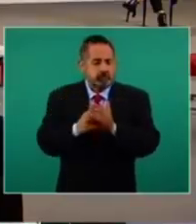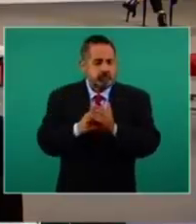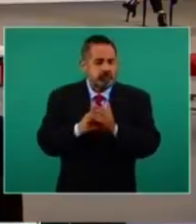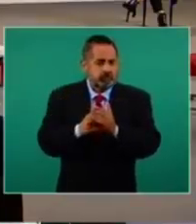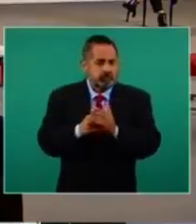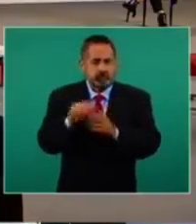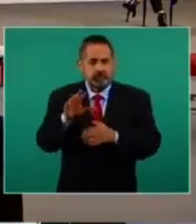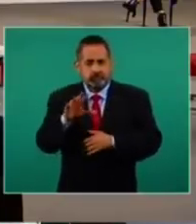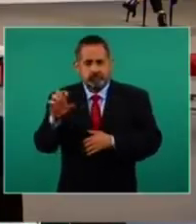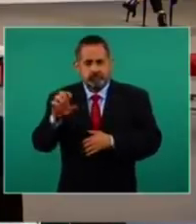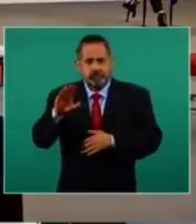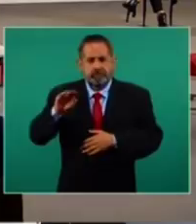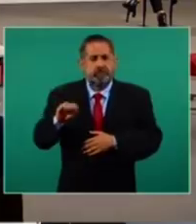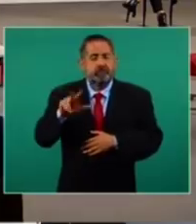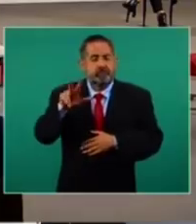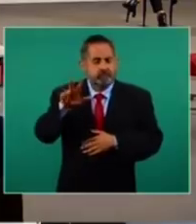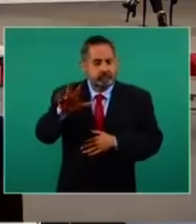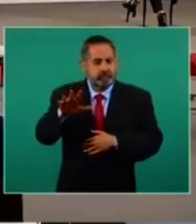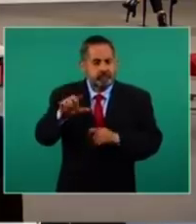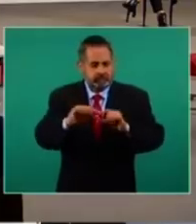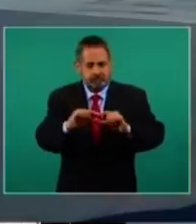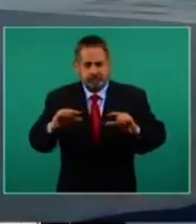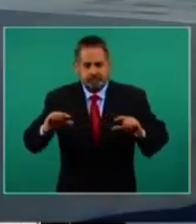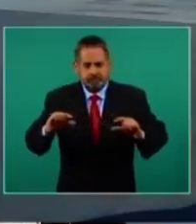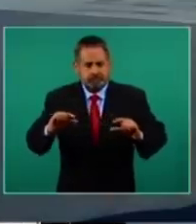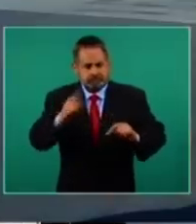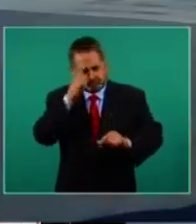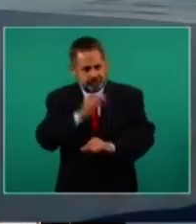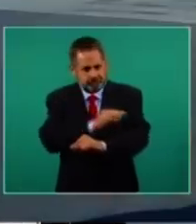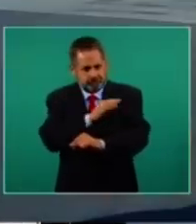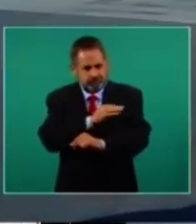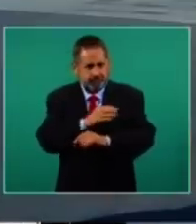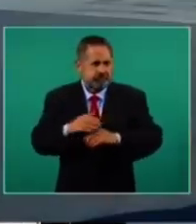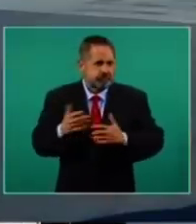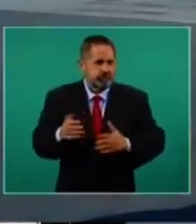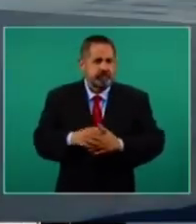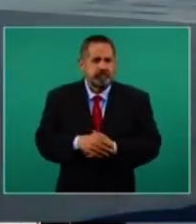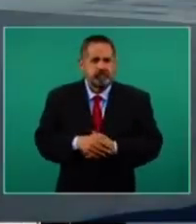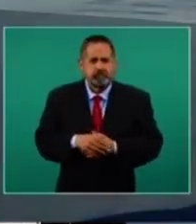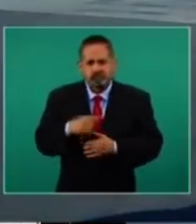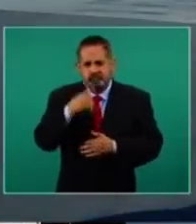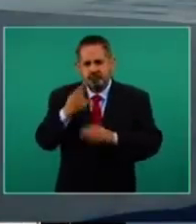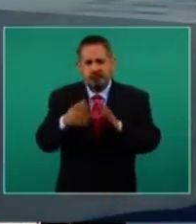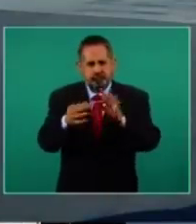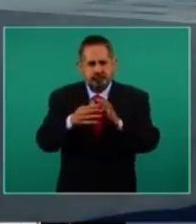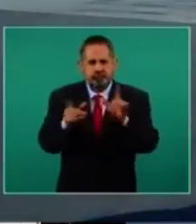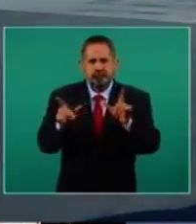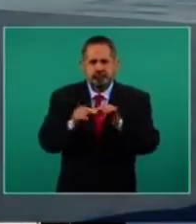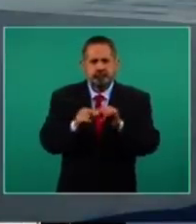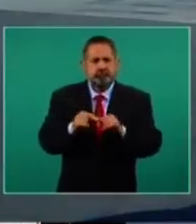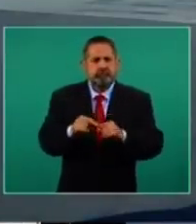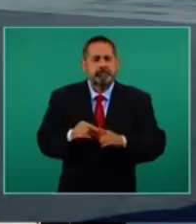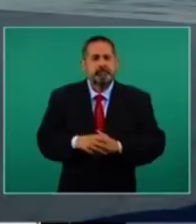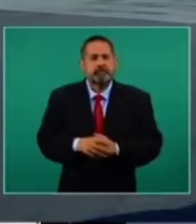595 dosis. Y si me permite comentar muy breve,